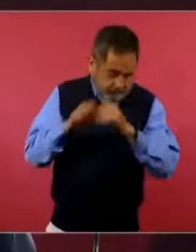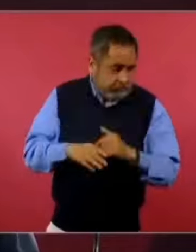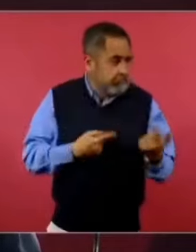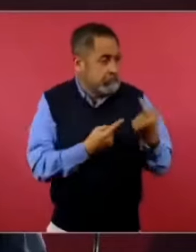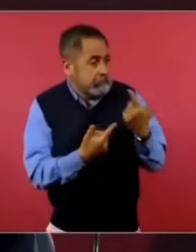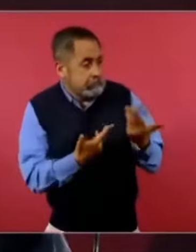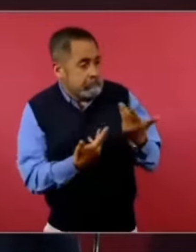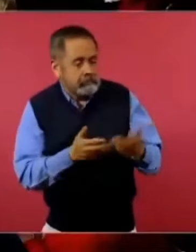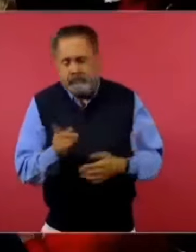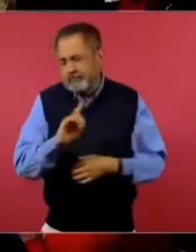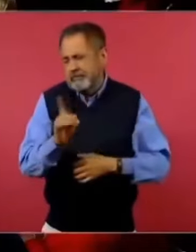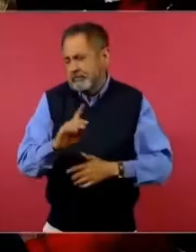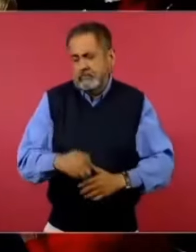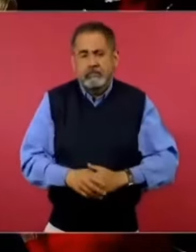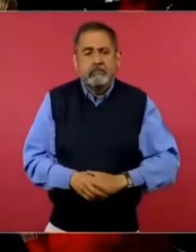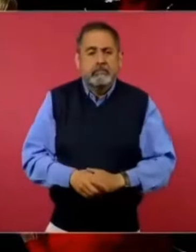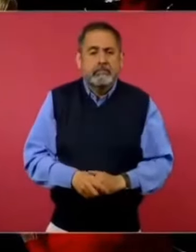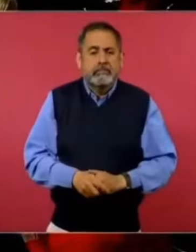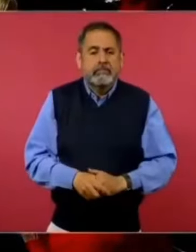Pero la verdad,